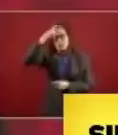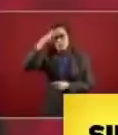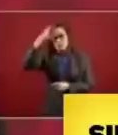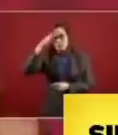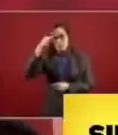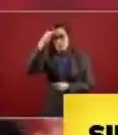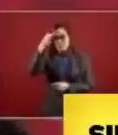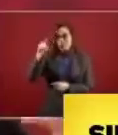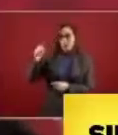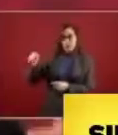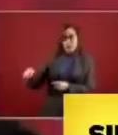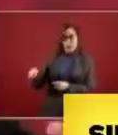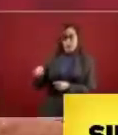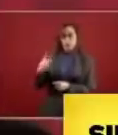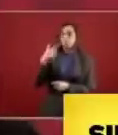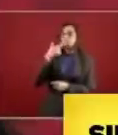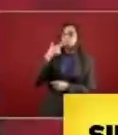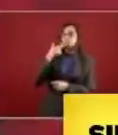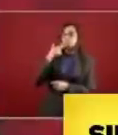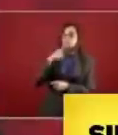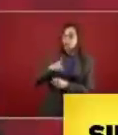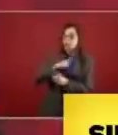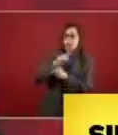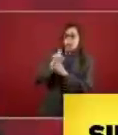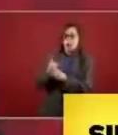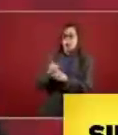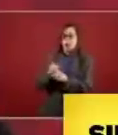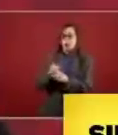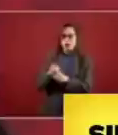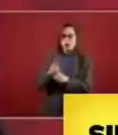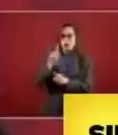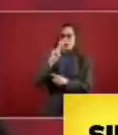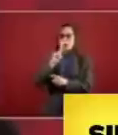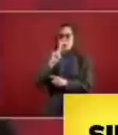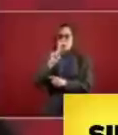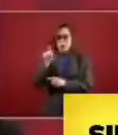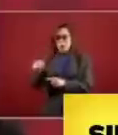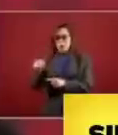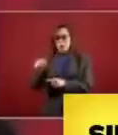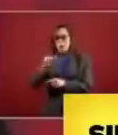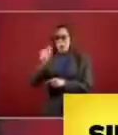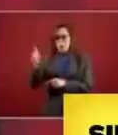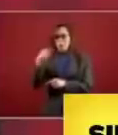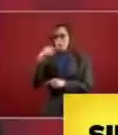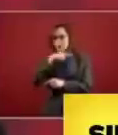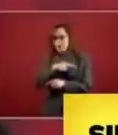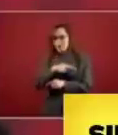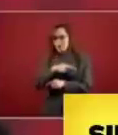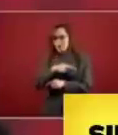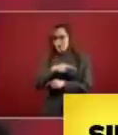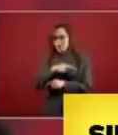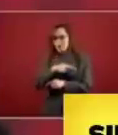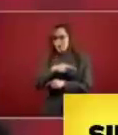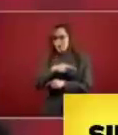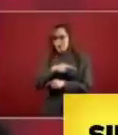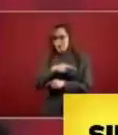prueba es un instrumento útil me refiero a esta segunda clase de pruebas para identificar los casos y tomar decisiones